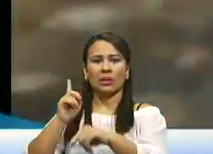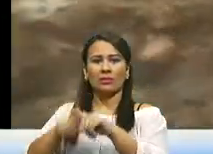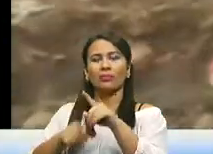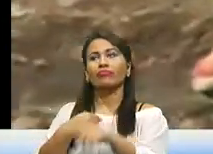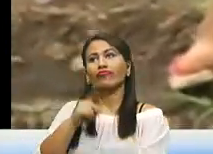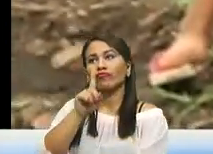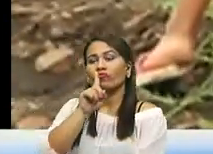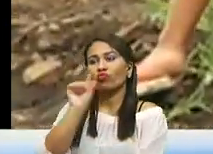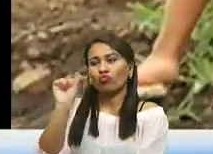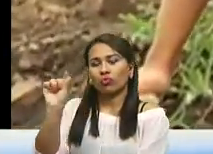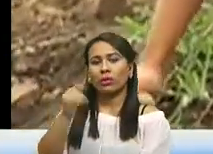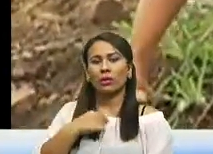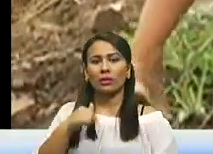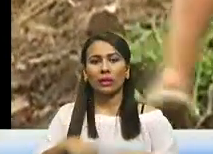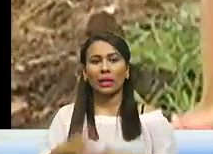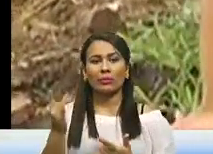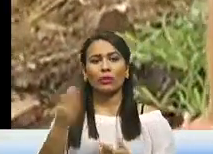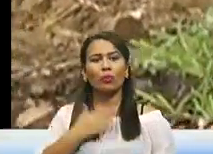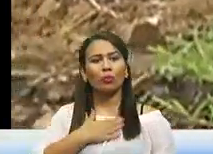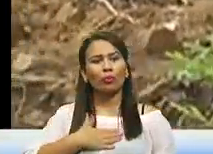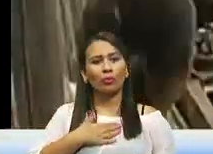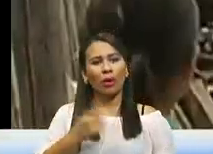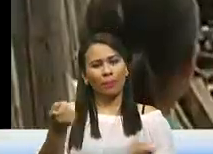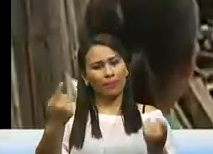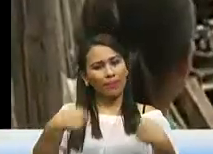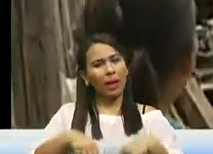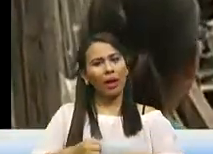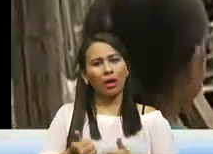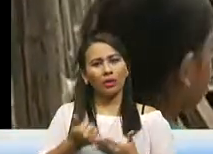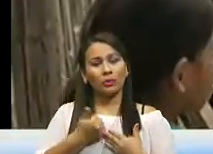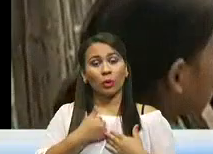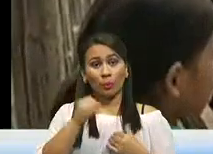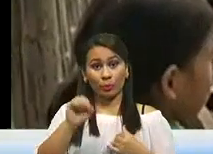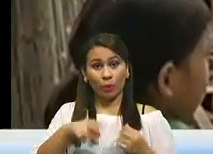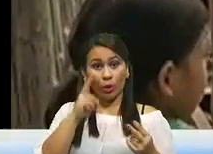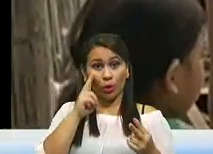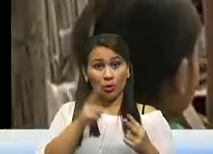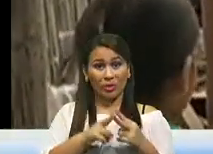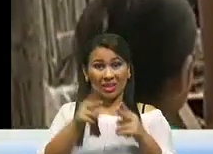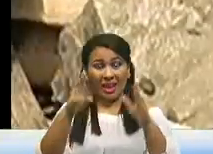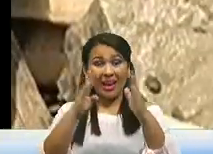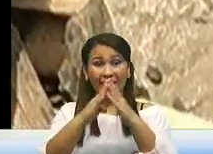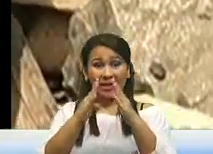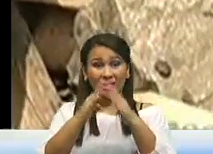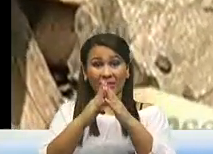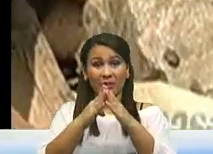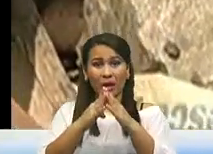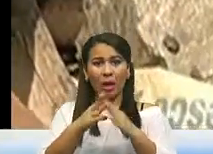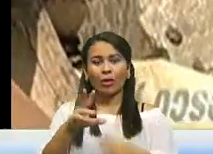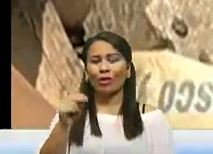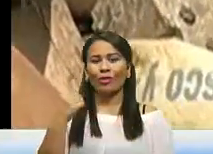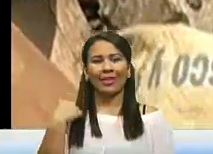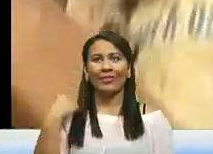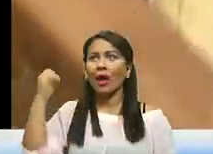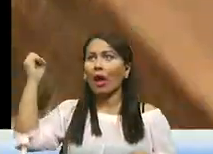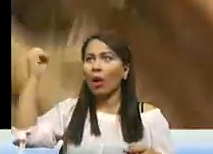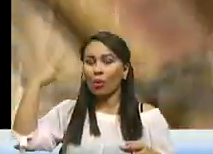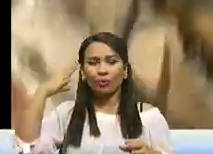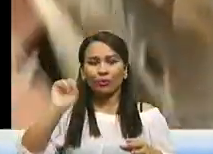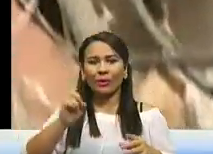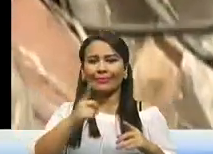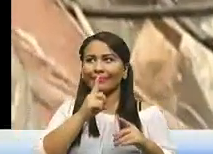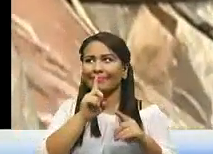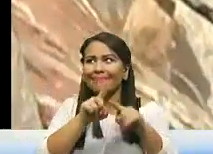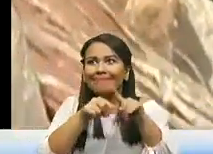aquí esperando que por favor me ayuden. Se pudo conocer que la casa no contaba con instalaciones